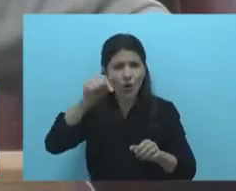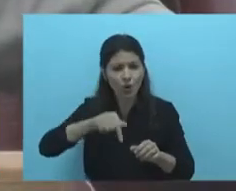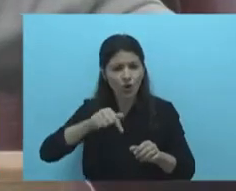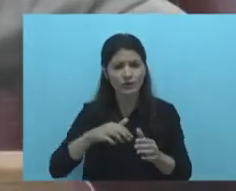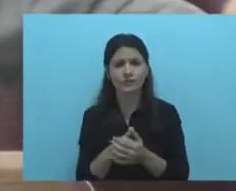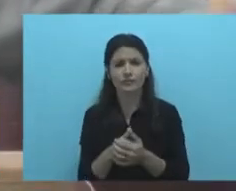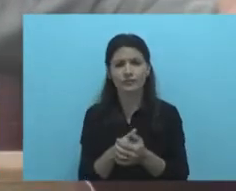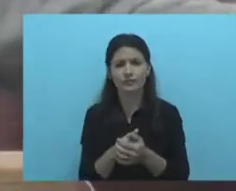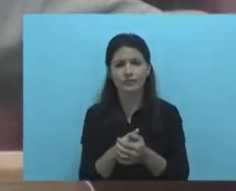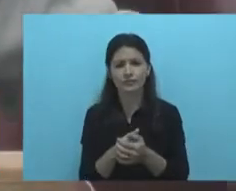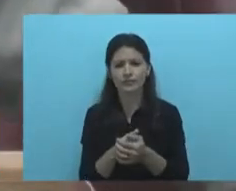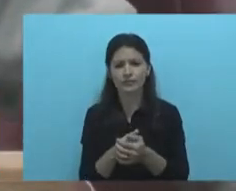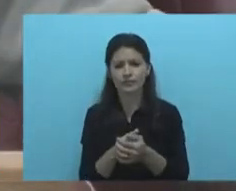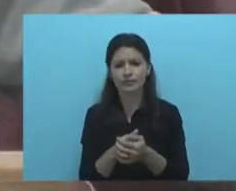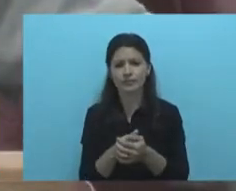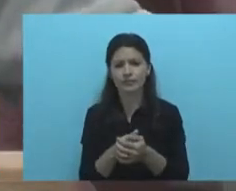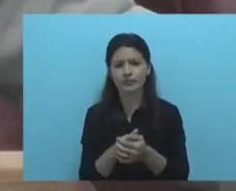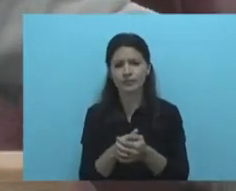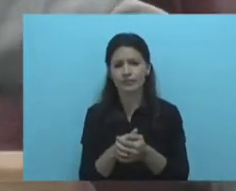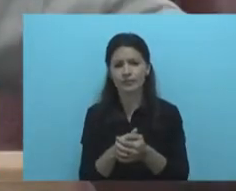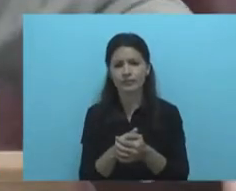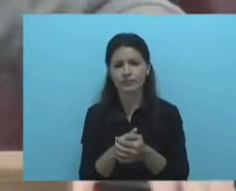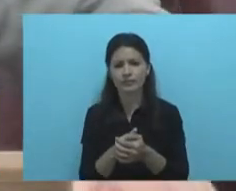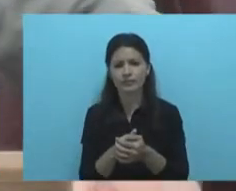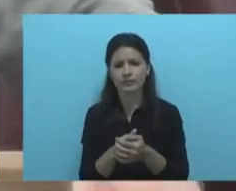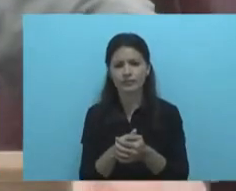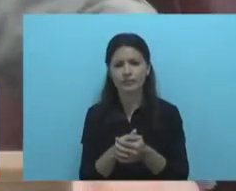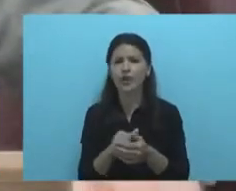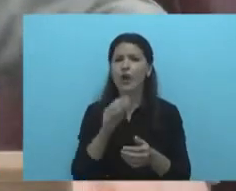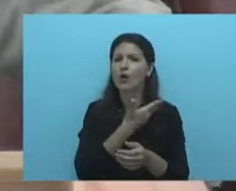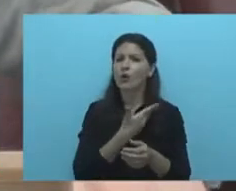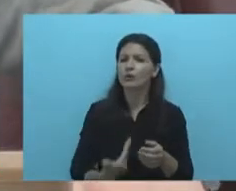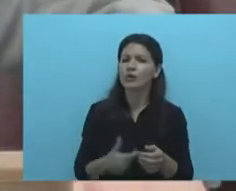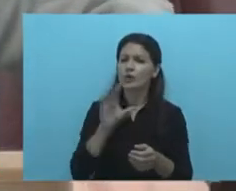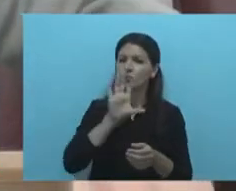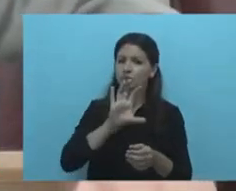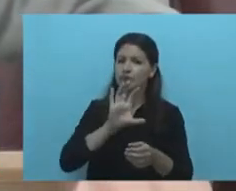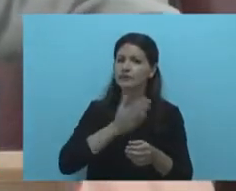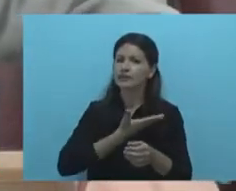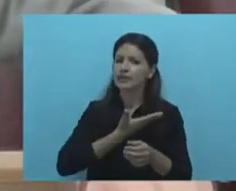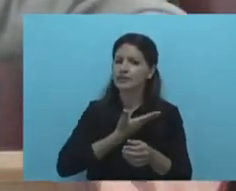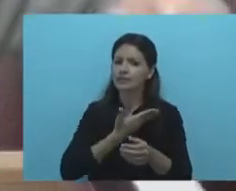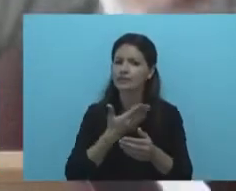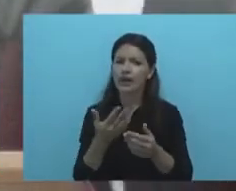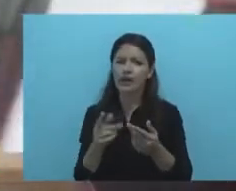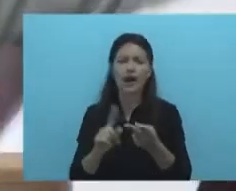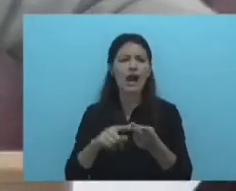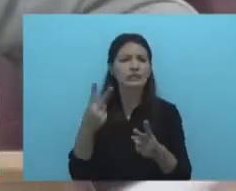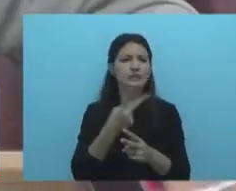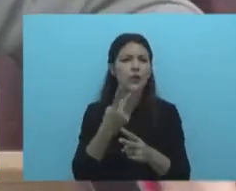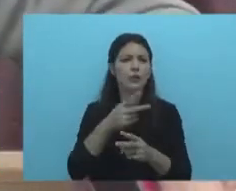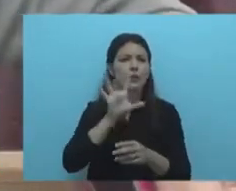tenemos la importante iniciativa del gobierno de la provincia de Santa Fe, que es la segunda